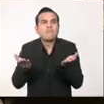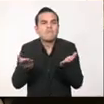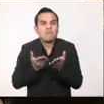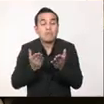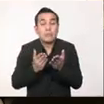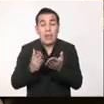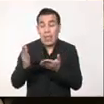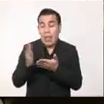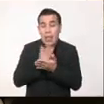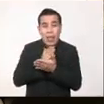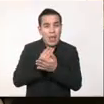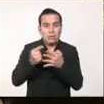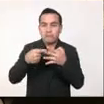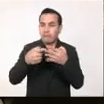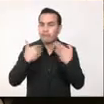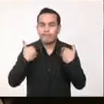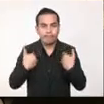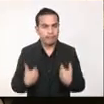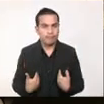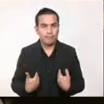que ningún derecho